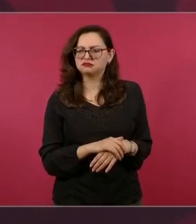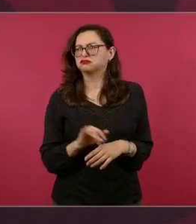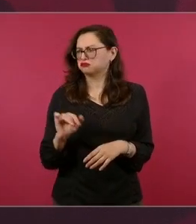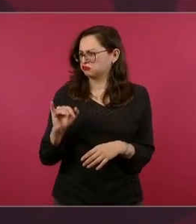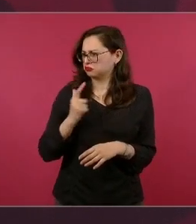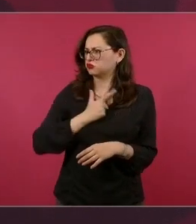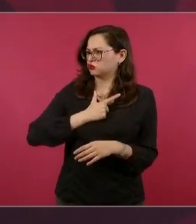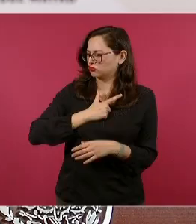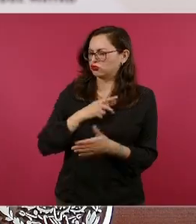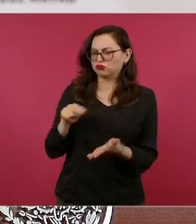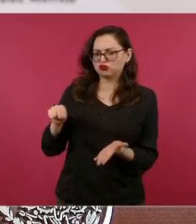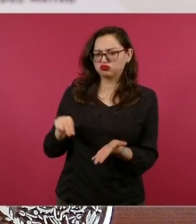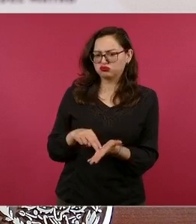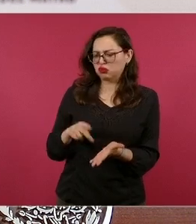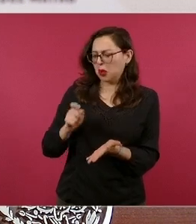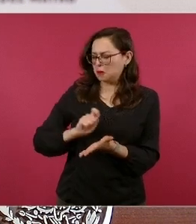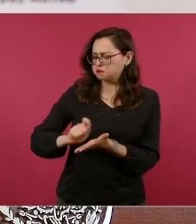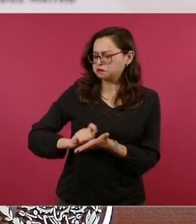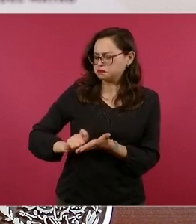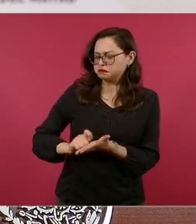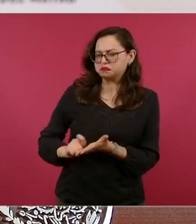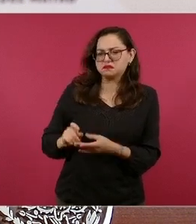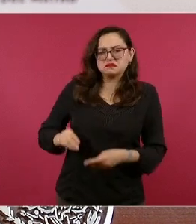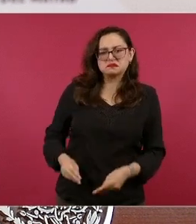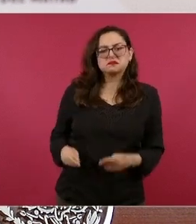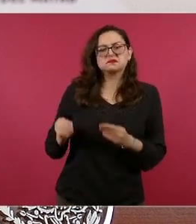Sí, le digo, ¿cómo se llama?